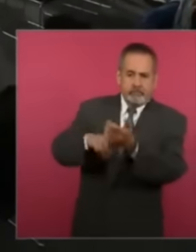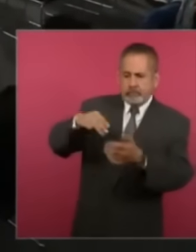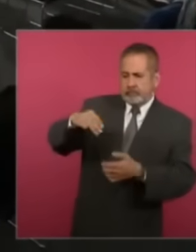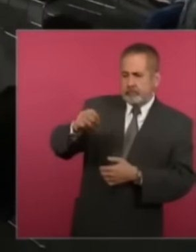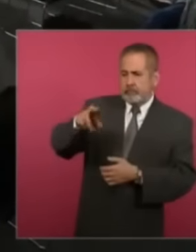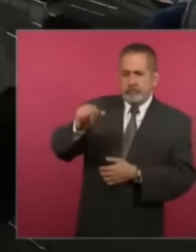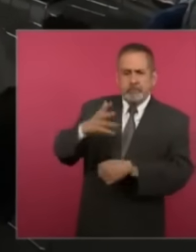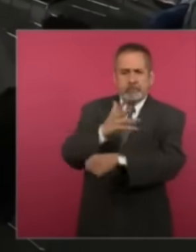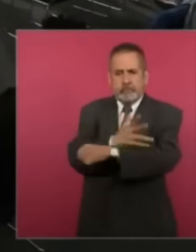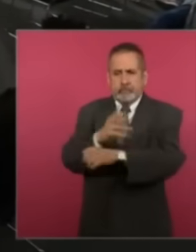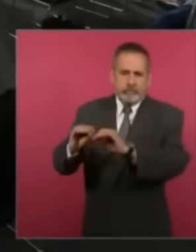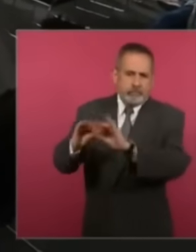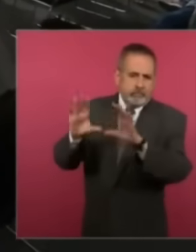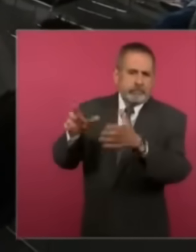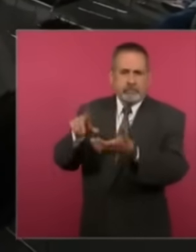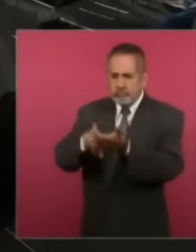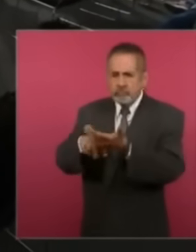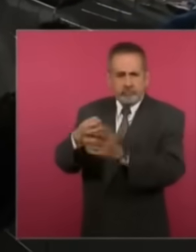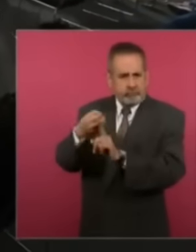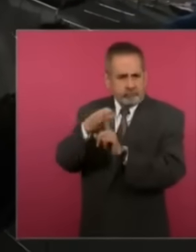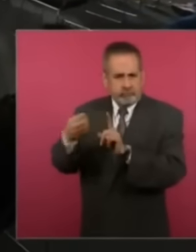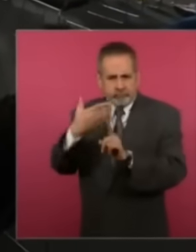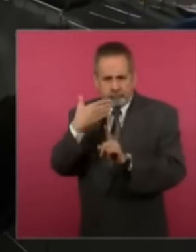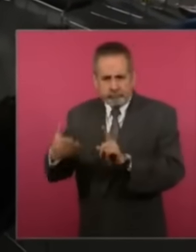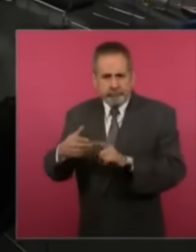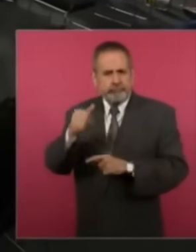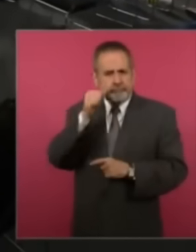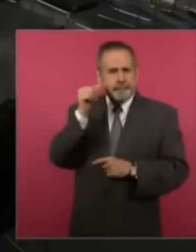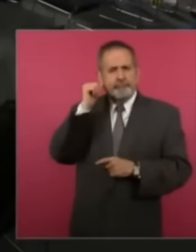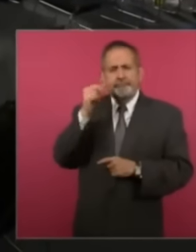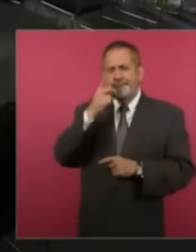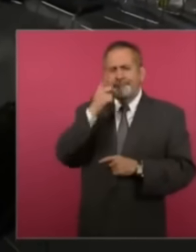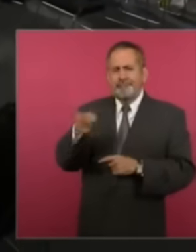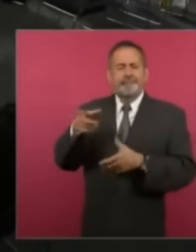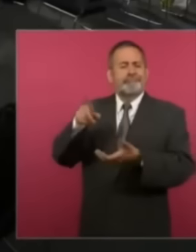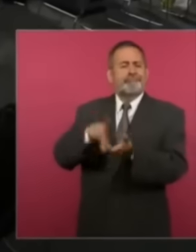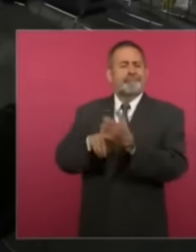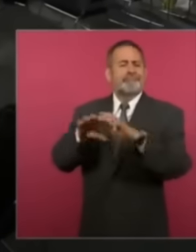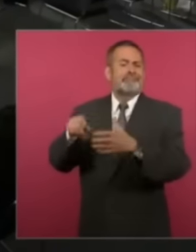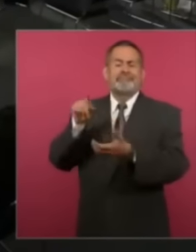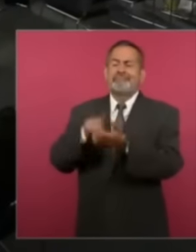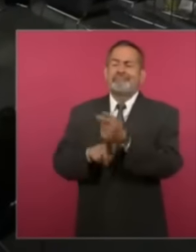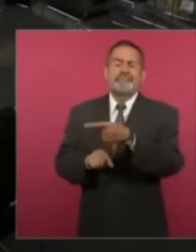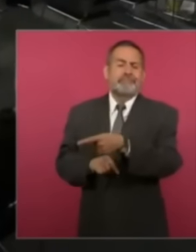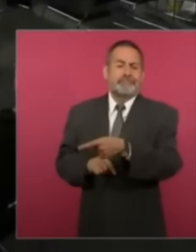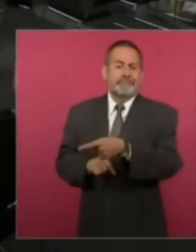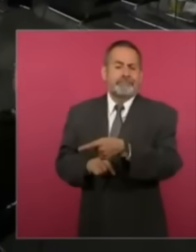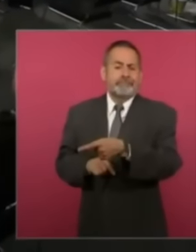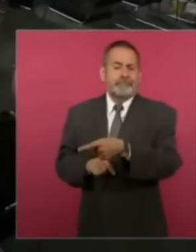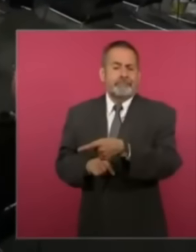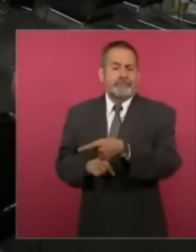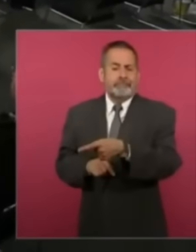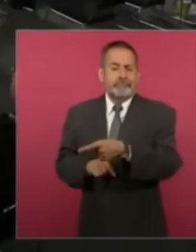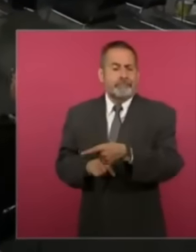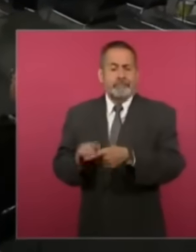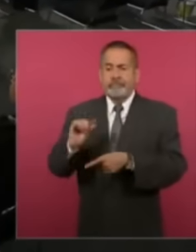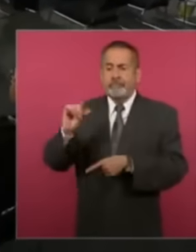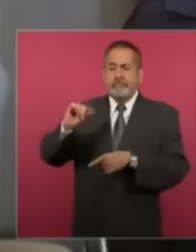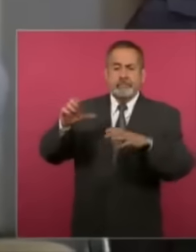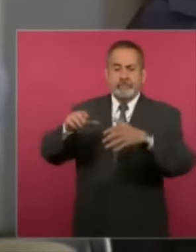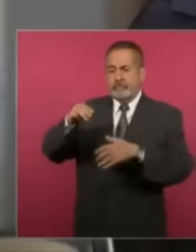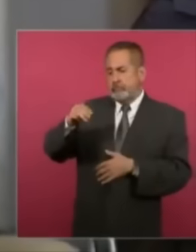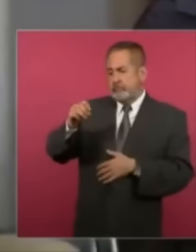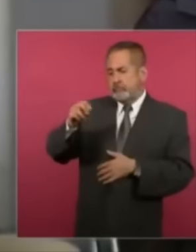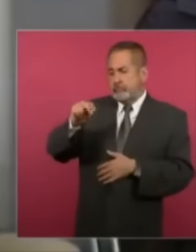fue honesto que fue completamente legal justo ayer se hablaba de esto las las este las autoridades de morena